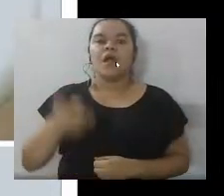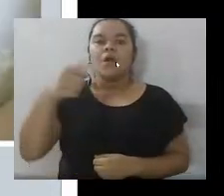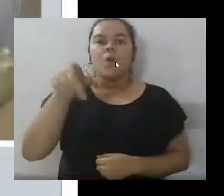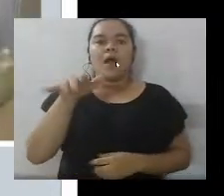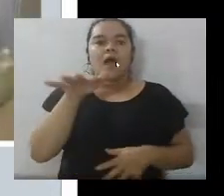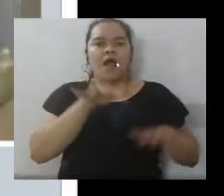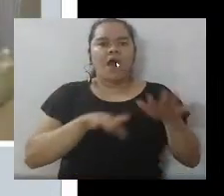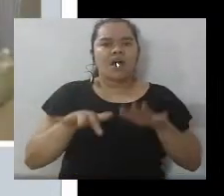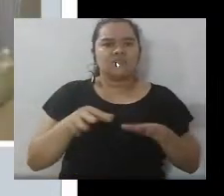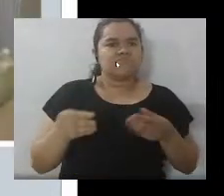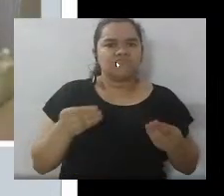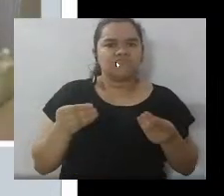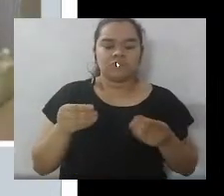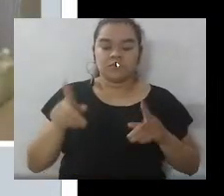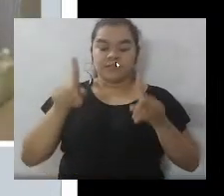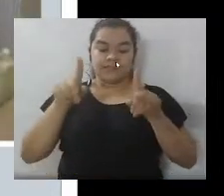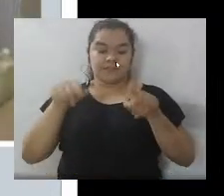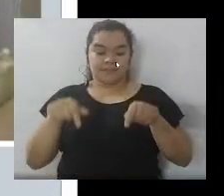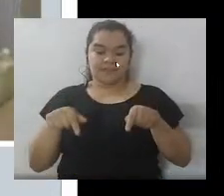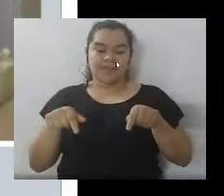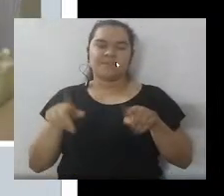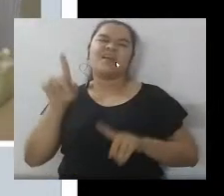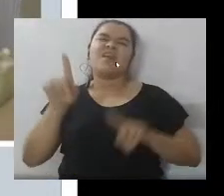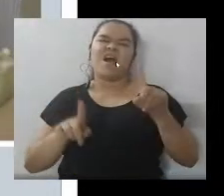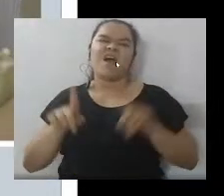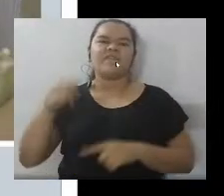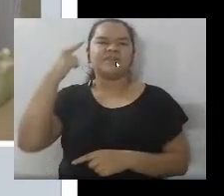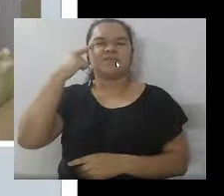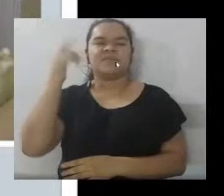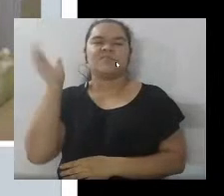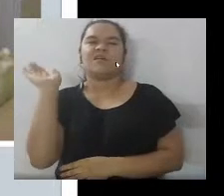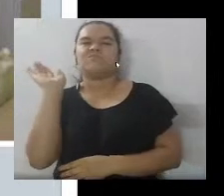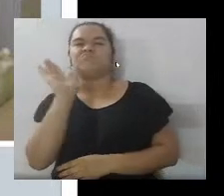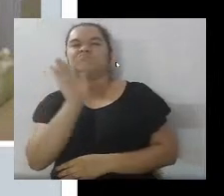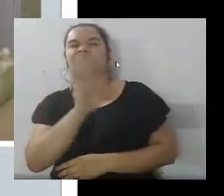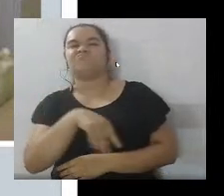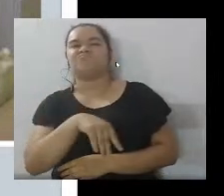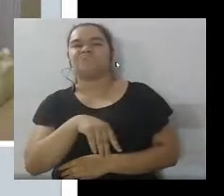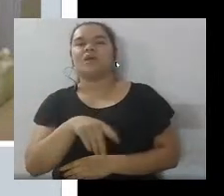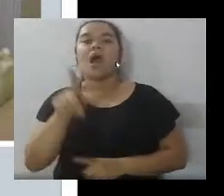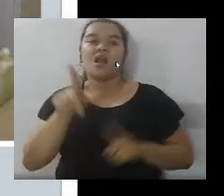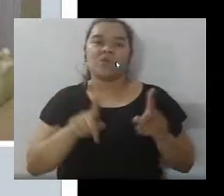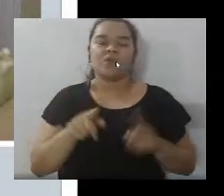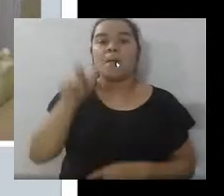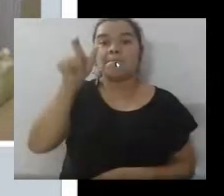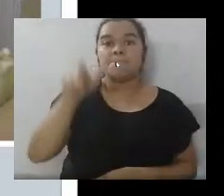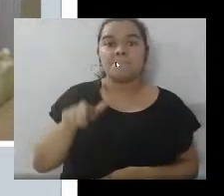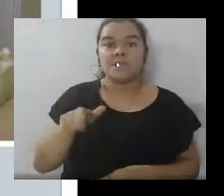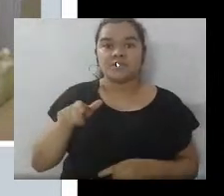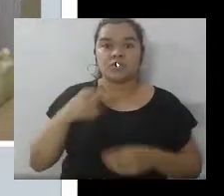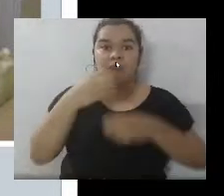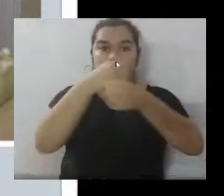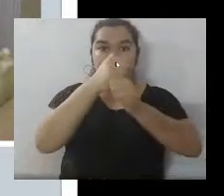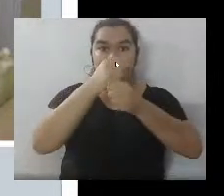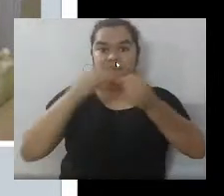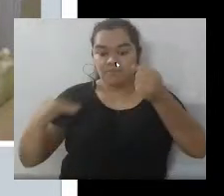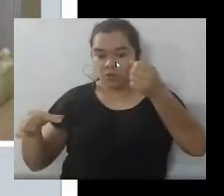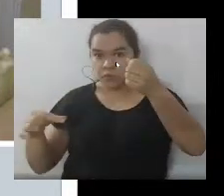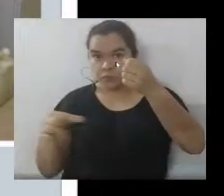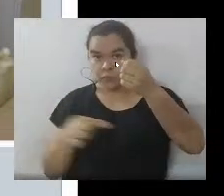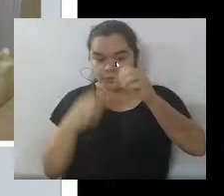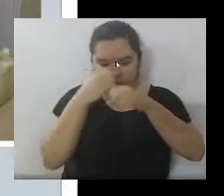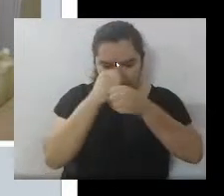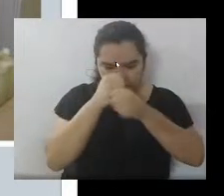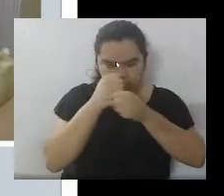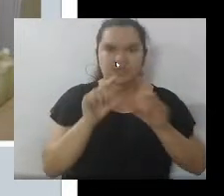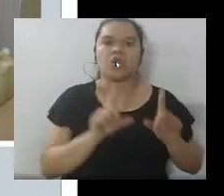También en algunos ámbitos por ahí peyorativamente se piensa que un bioquímico mete una muestra en una punta de un equipo y saca un resultado en